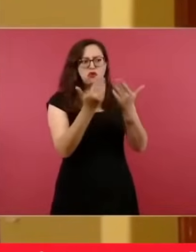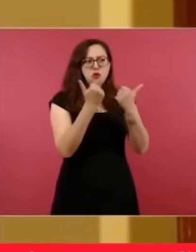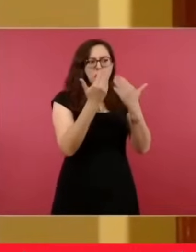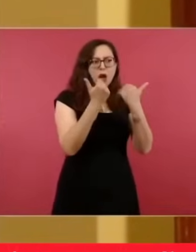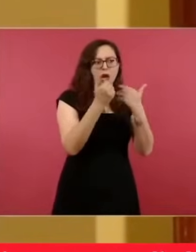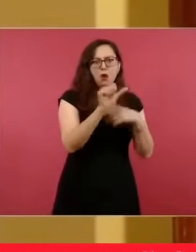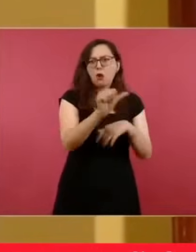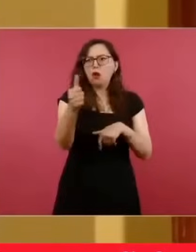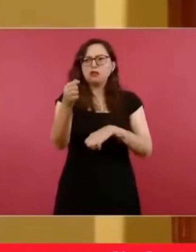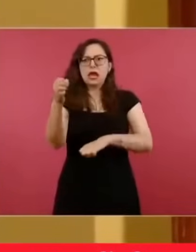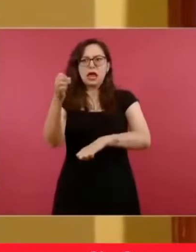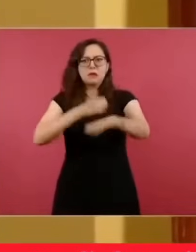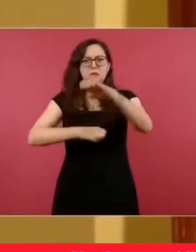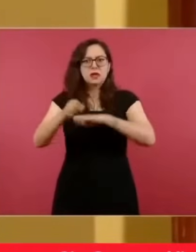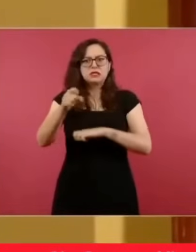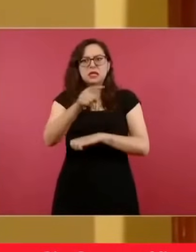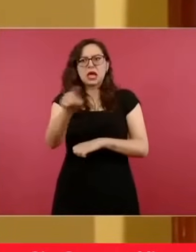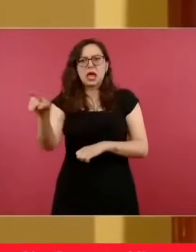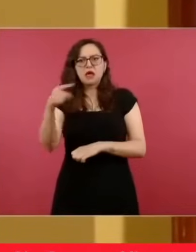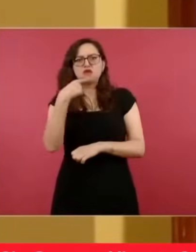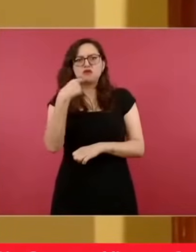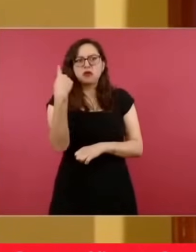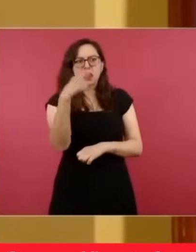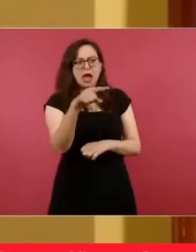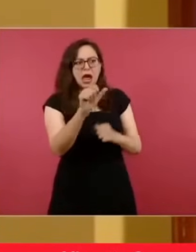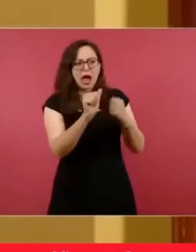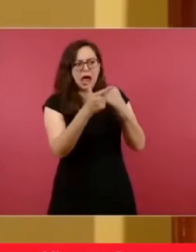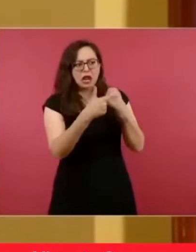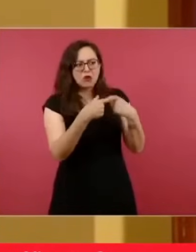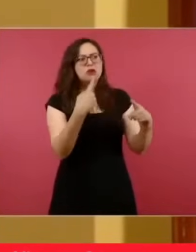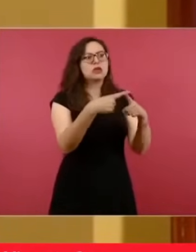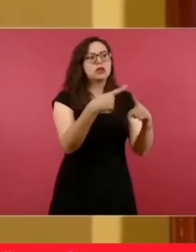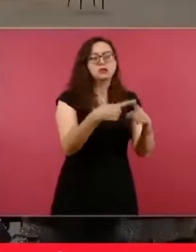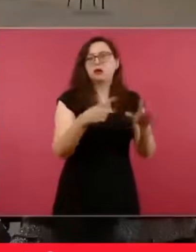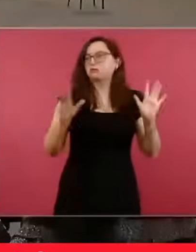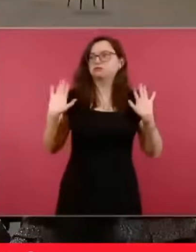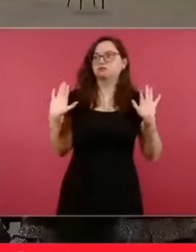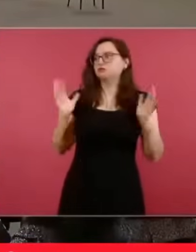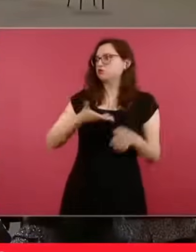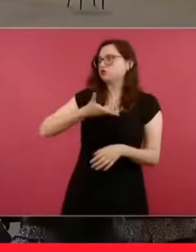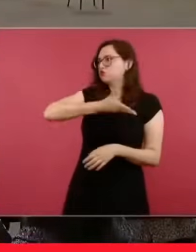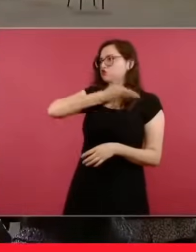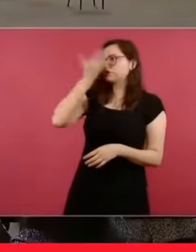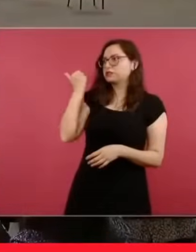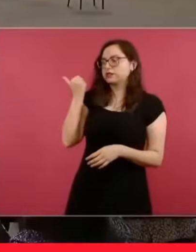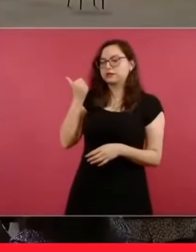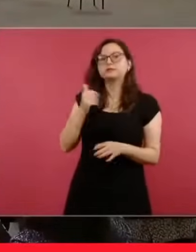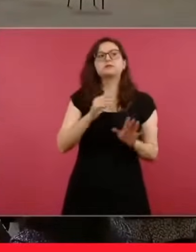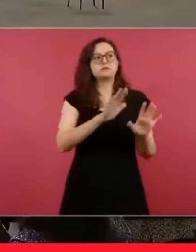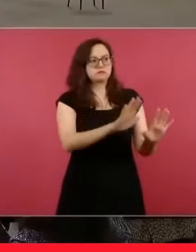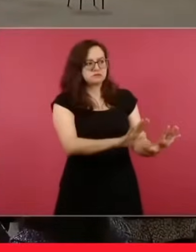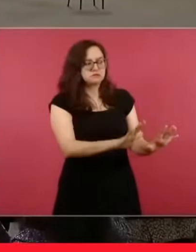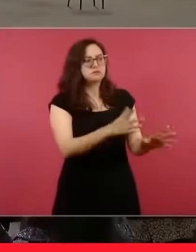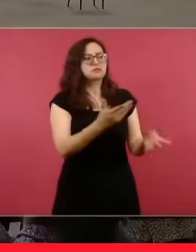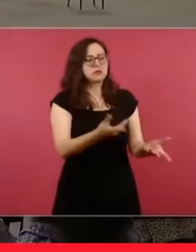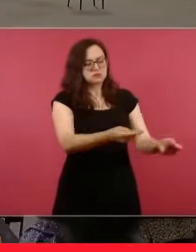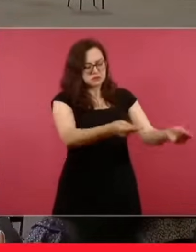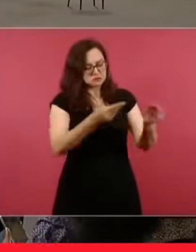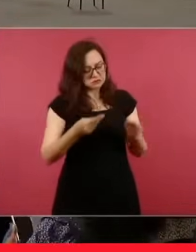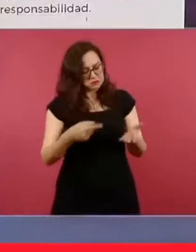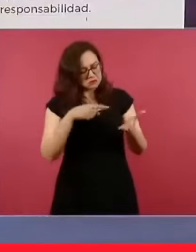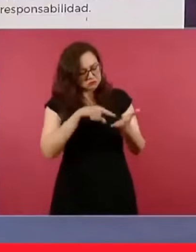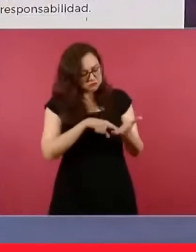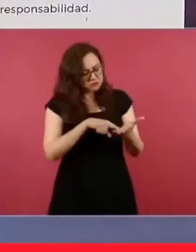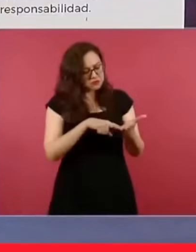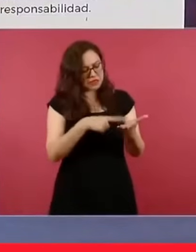anónima que ya Pemex había recibido desde el año pasado, en agosto, y que turnamos a la Secretaría de